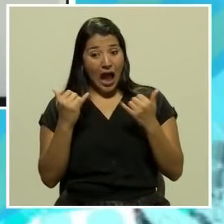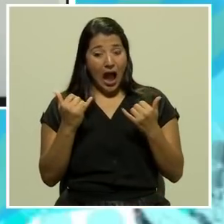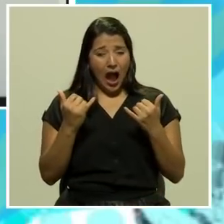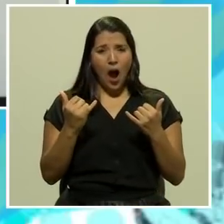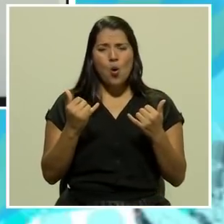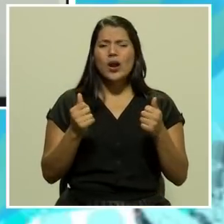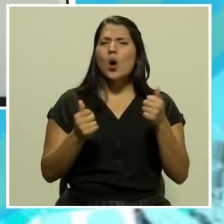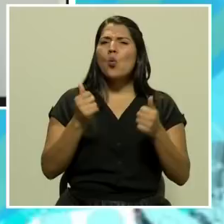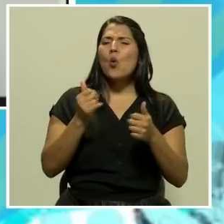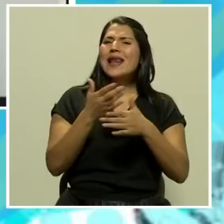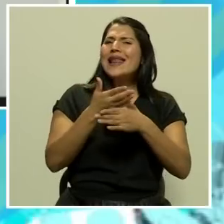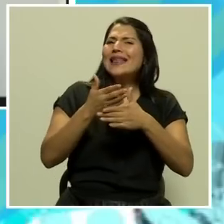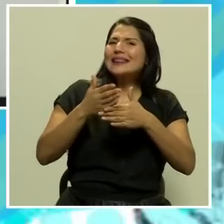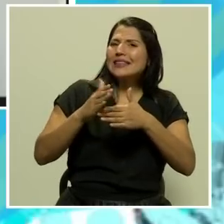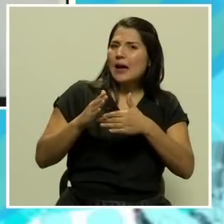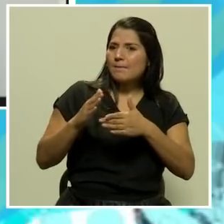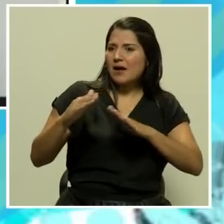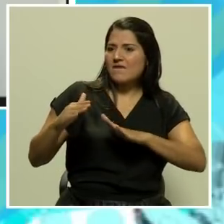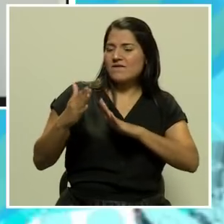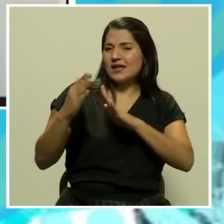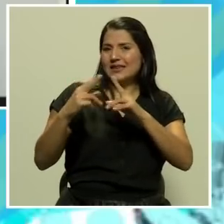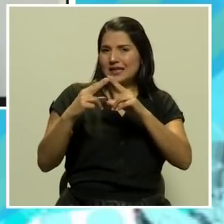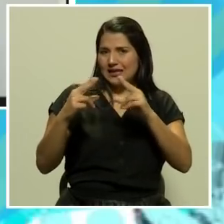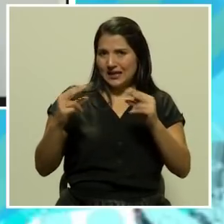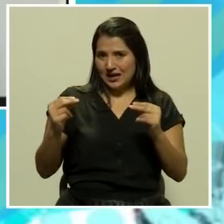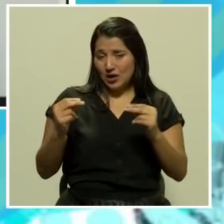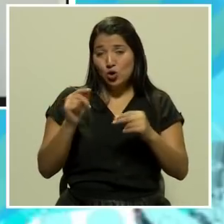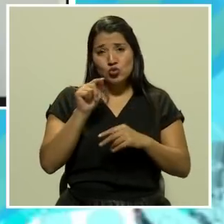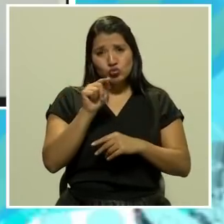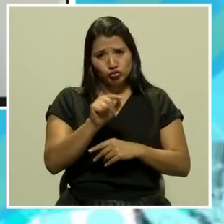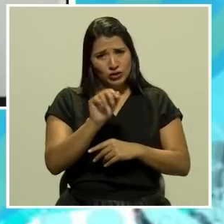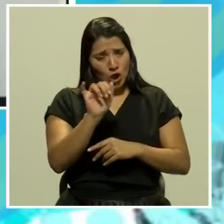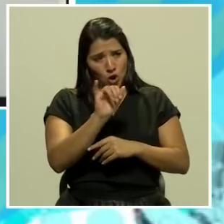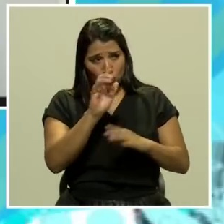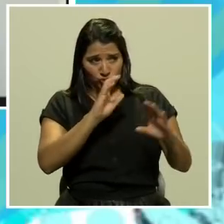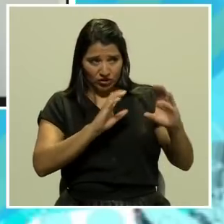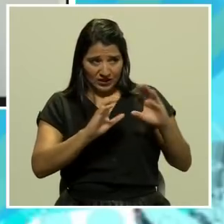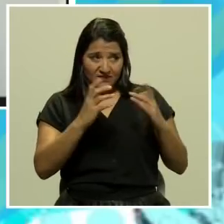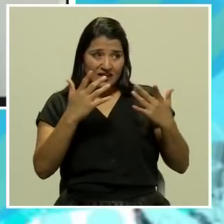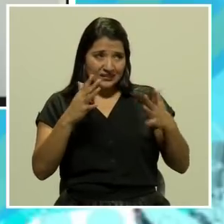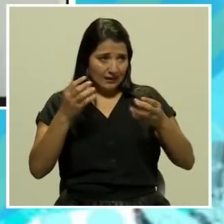ya para usted como científica que tienen contagio comunitario?